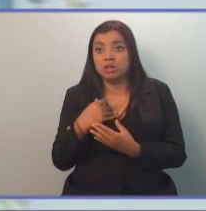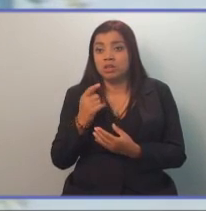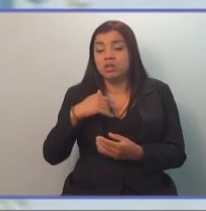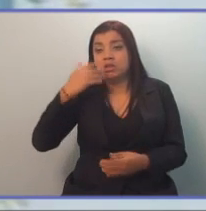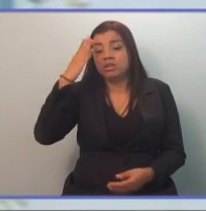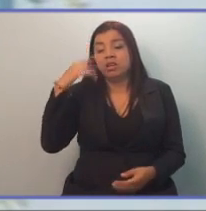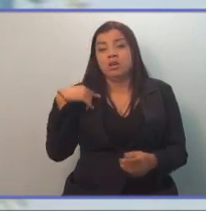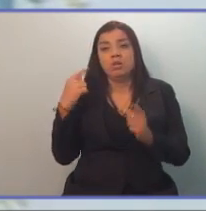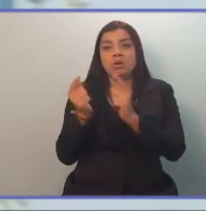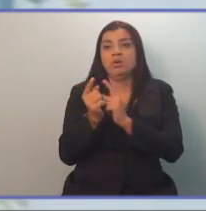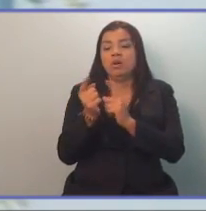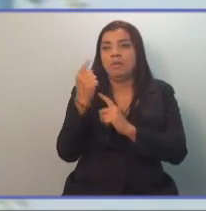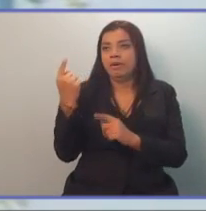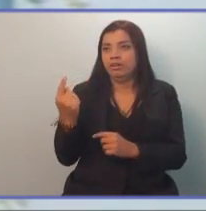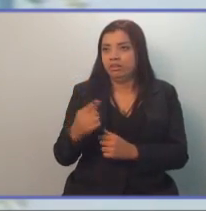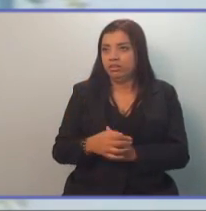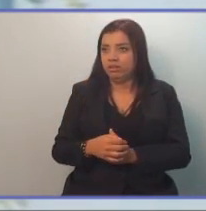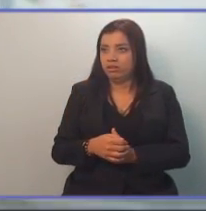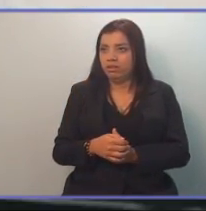a la persona.